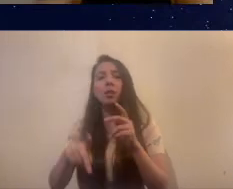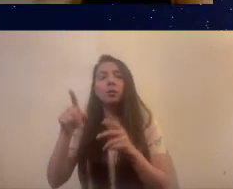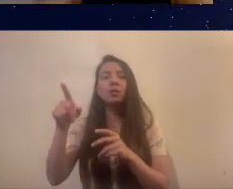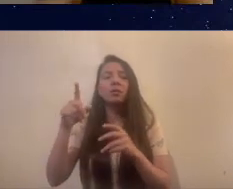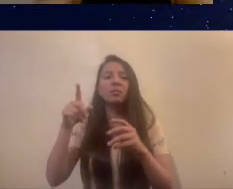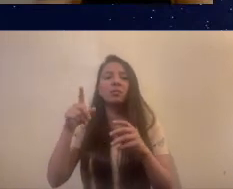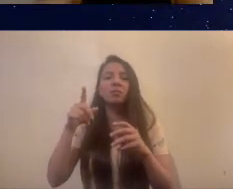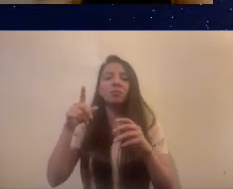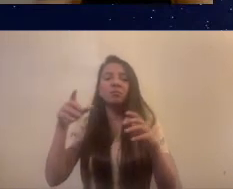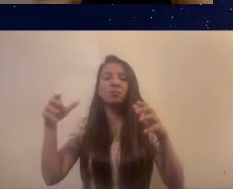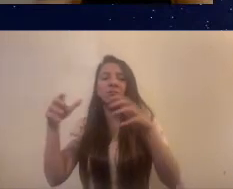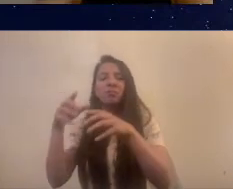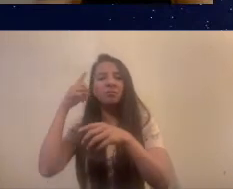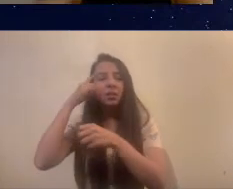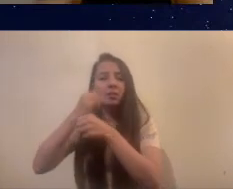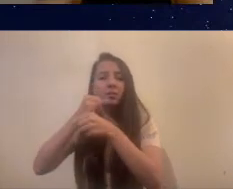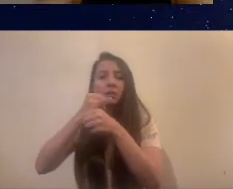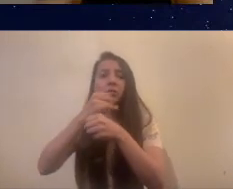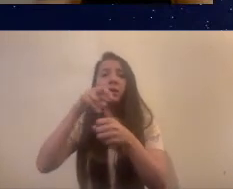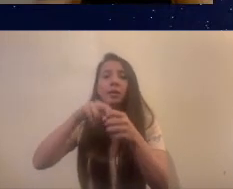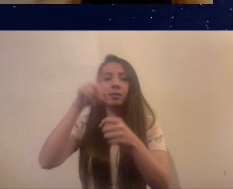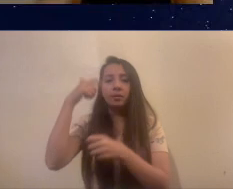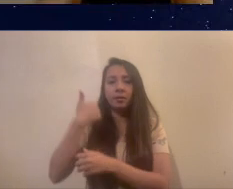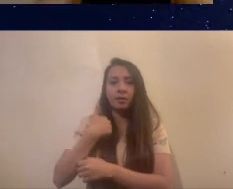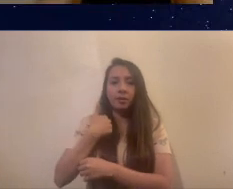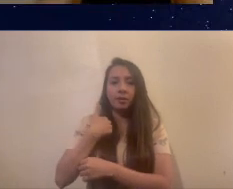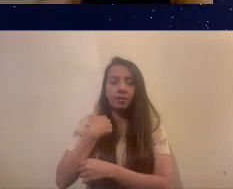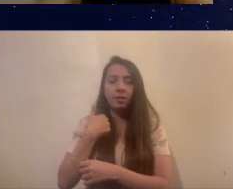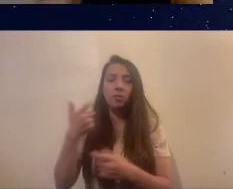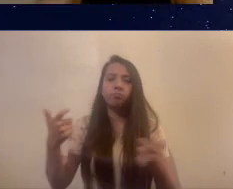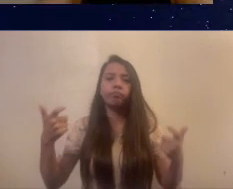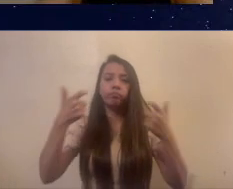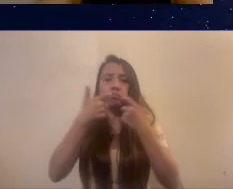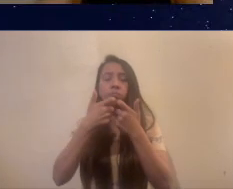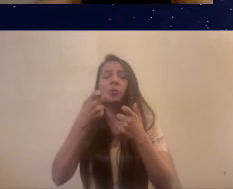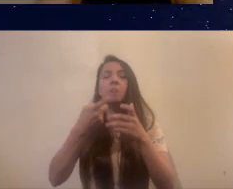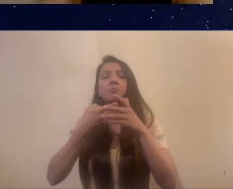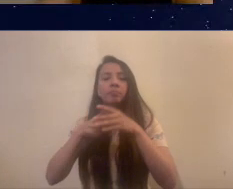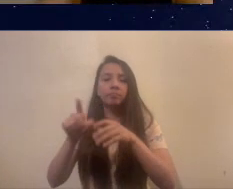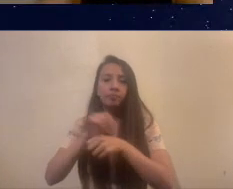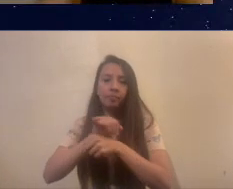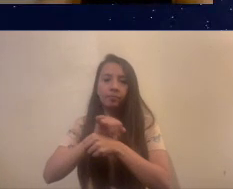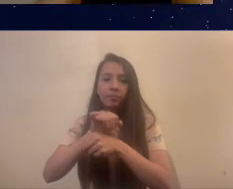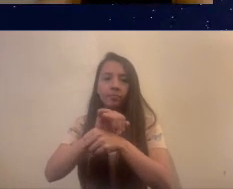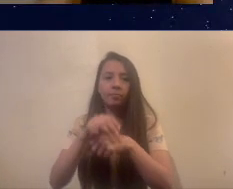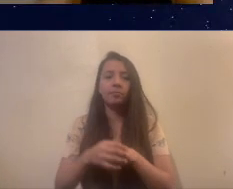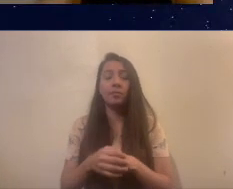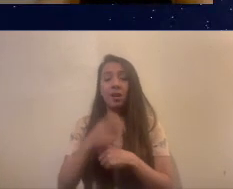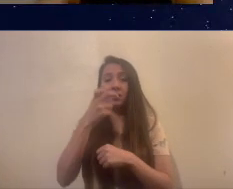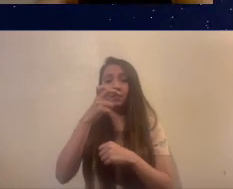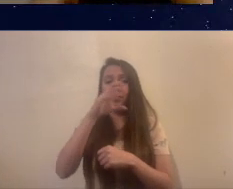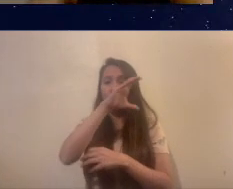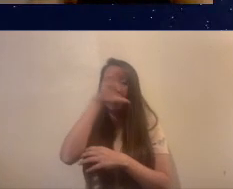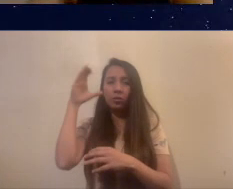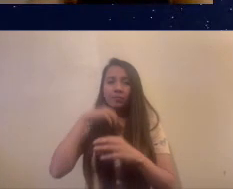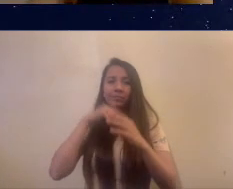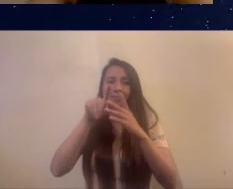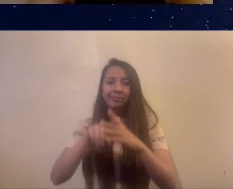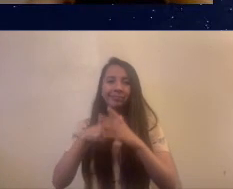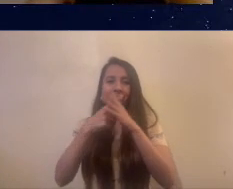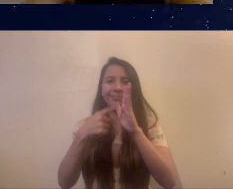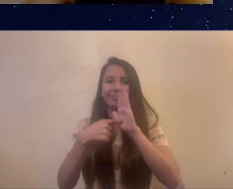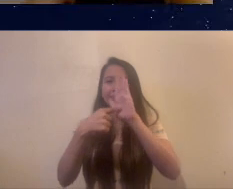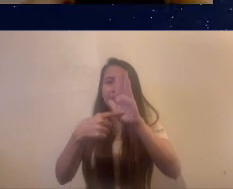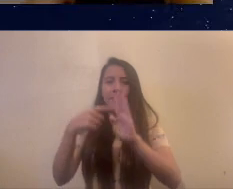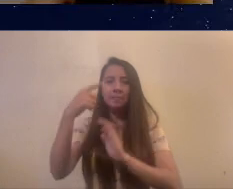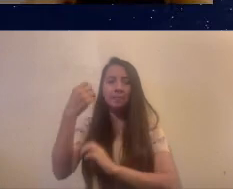Canadiense para la Innovación y el Ontario Research Fund de Canadá. En esta imagen, que es con la que quiero comenzar una pequeña introducción de